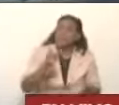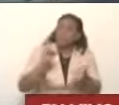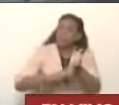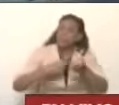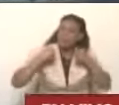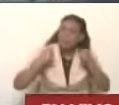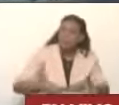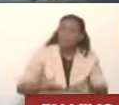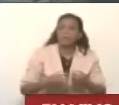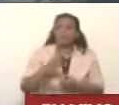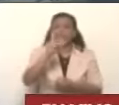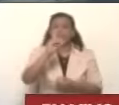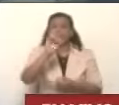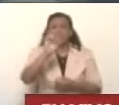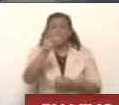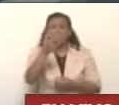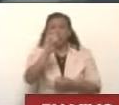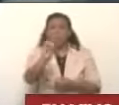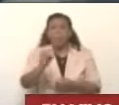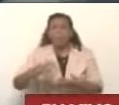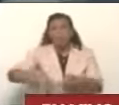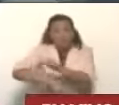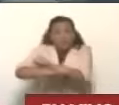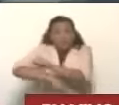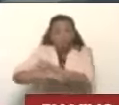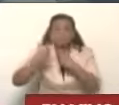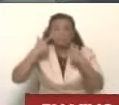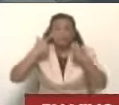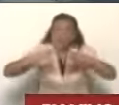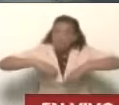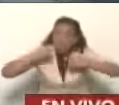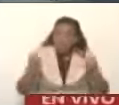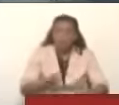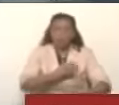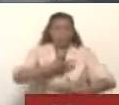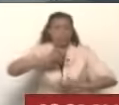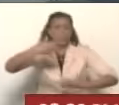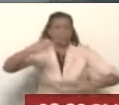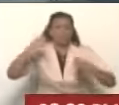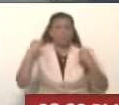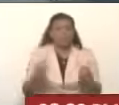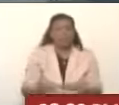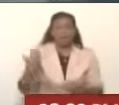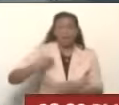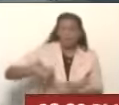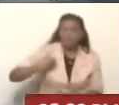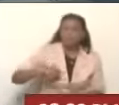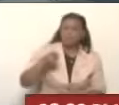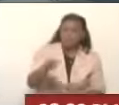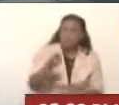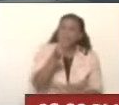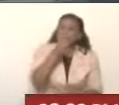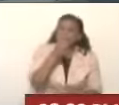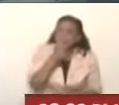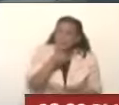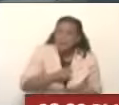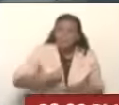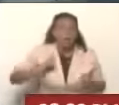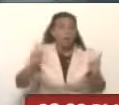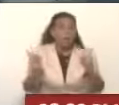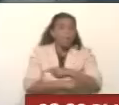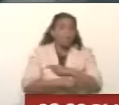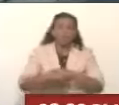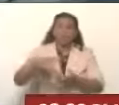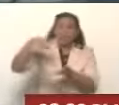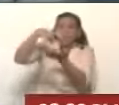gran Diego Armando Maradona. Tienen fuerza, tienen espíritu, Argentina, para que no te conviertas en